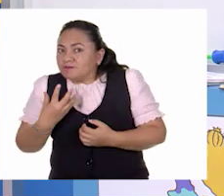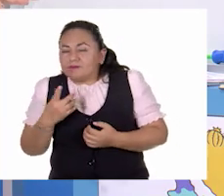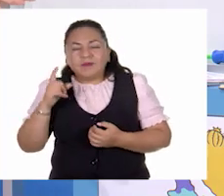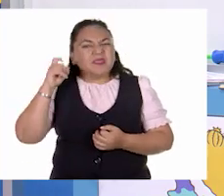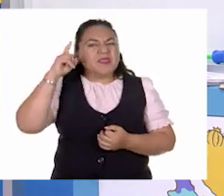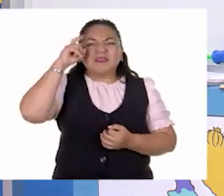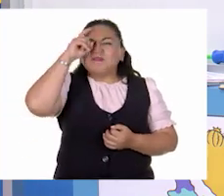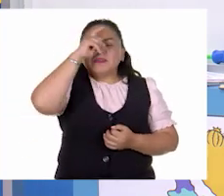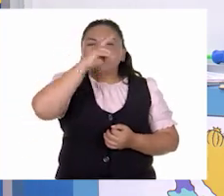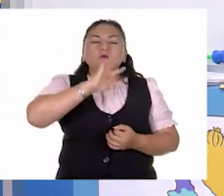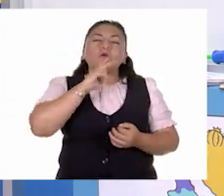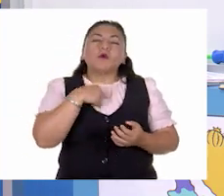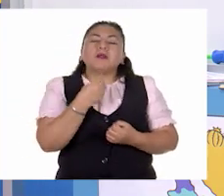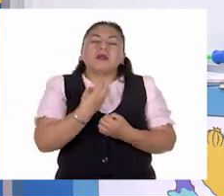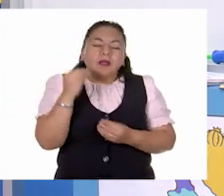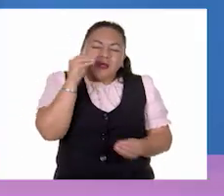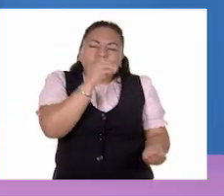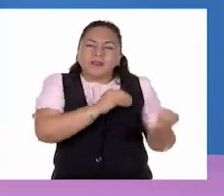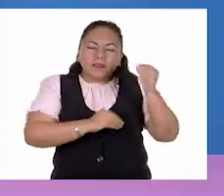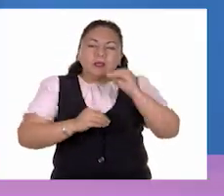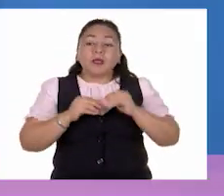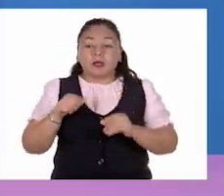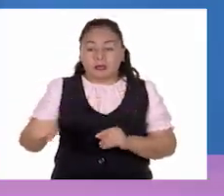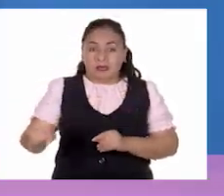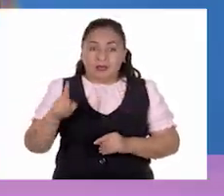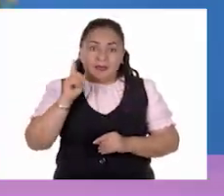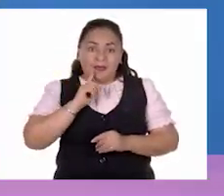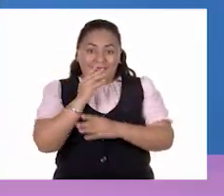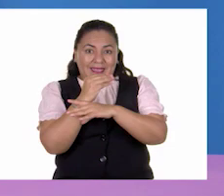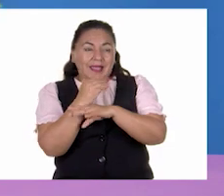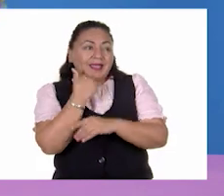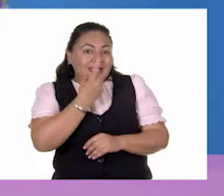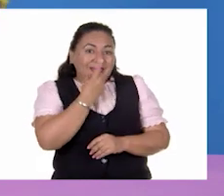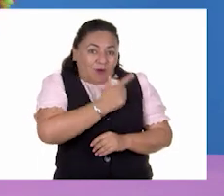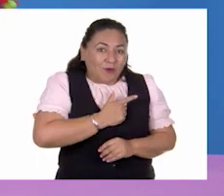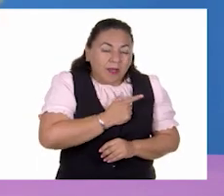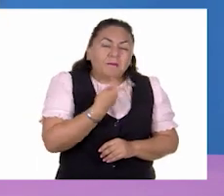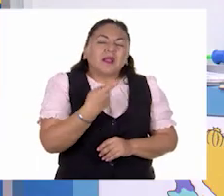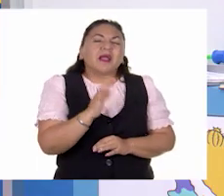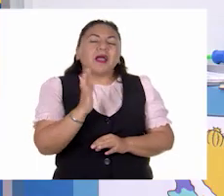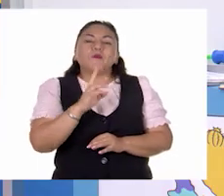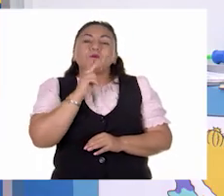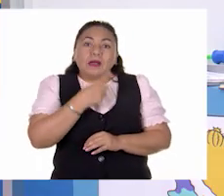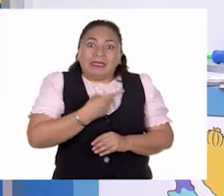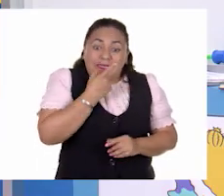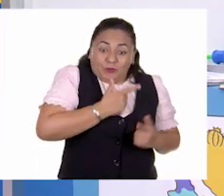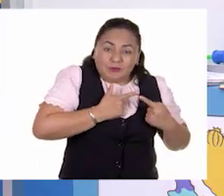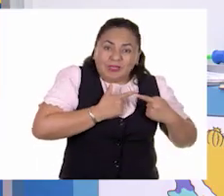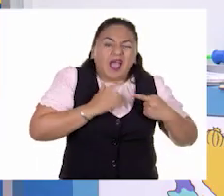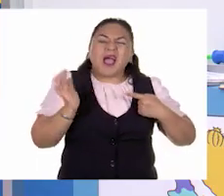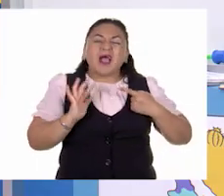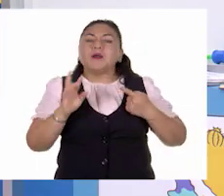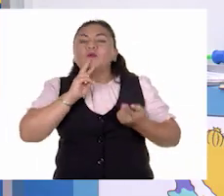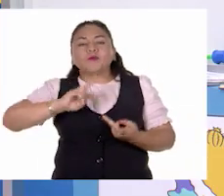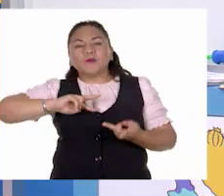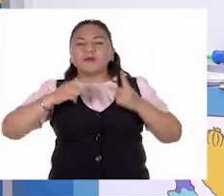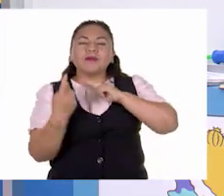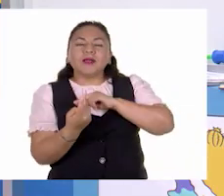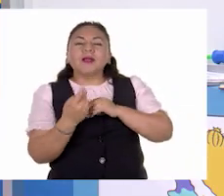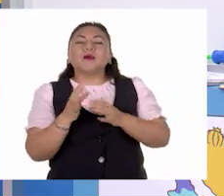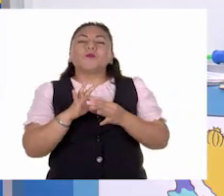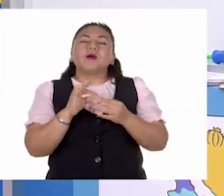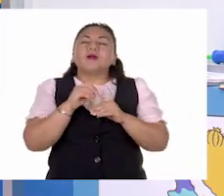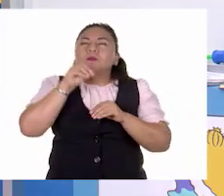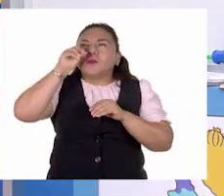usamos todos los días. Tom le quiere decir a Tin que le gusta, pero usa el lenguaje poético para que ella imagine lo que él siente